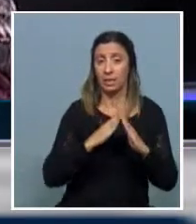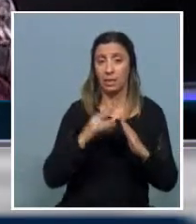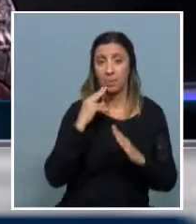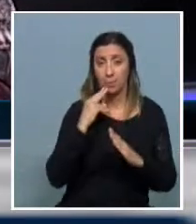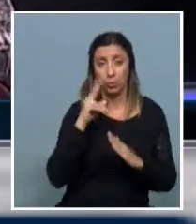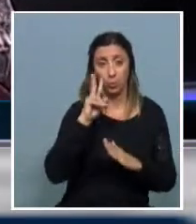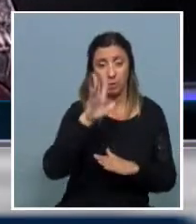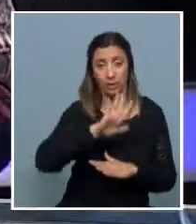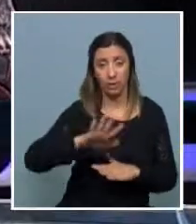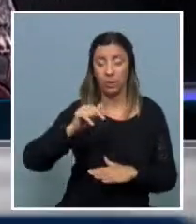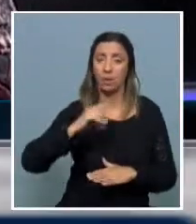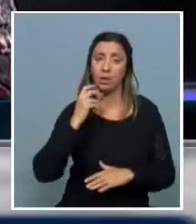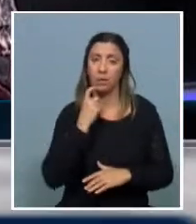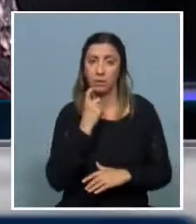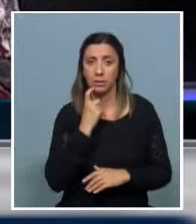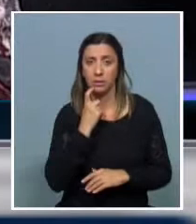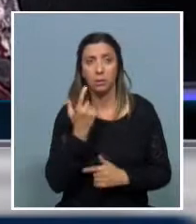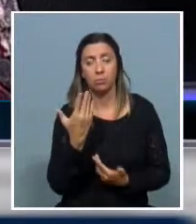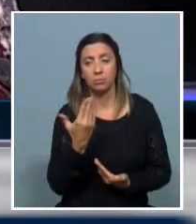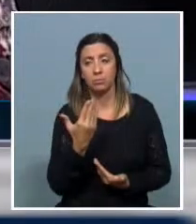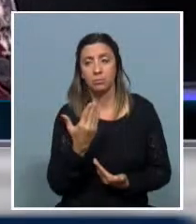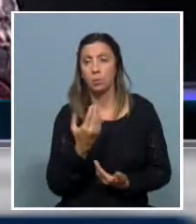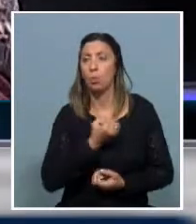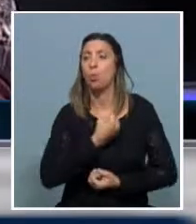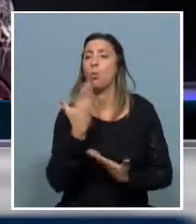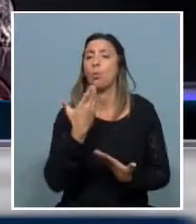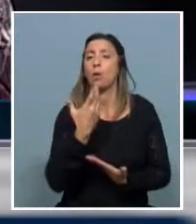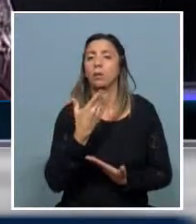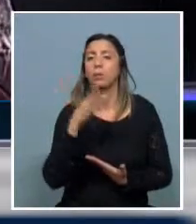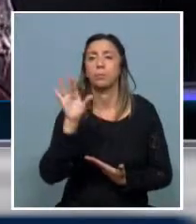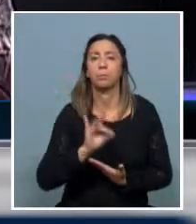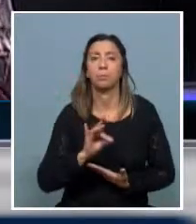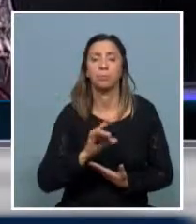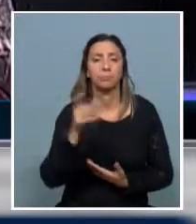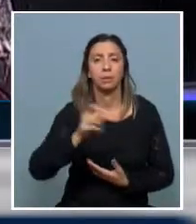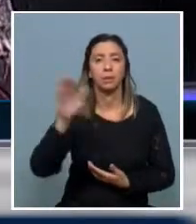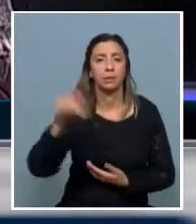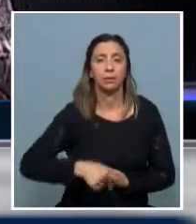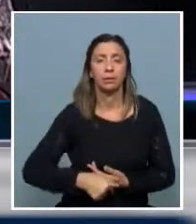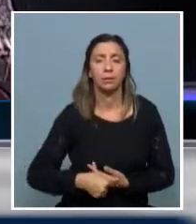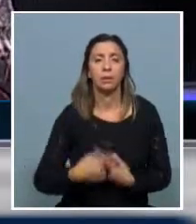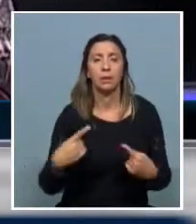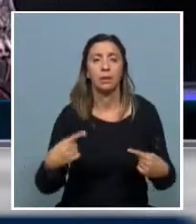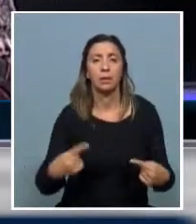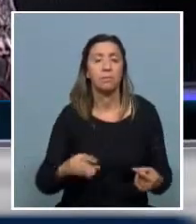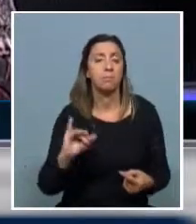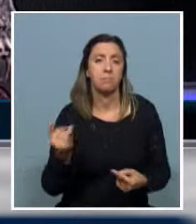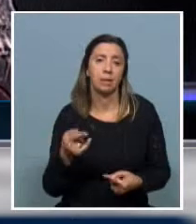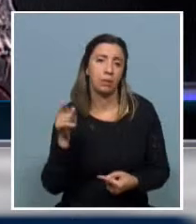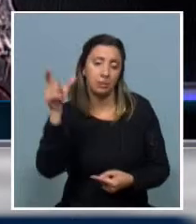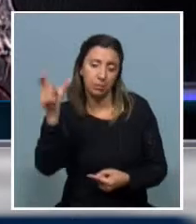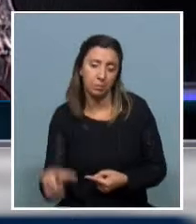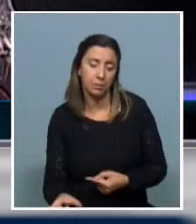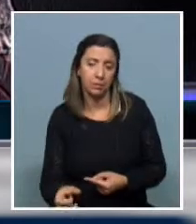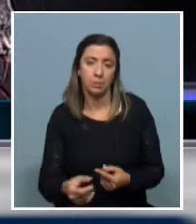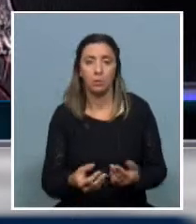más de 2.500 en San Luis, le puedo traer cualquiera al azar y le aseguro que tiene y reúne los condiciones de